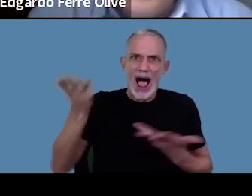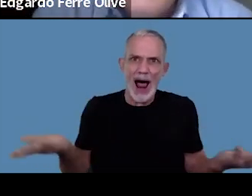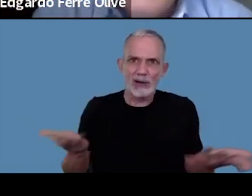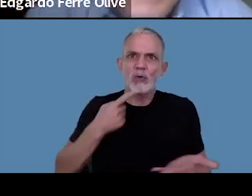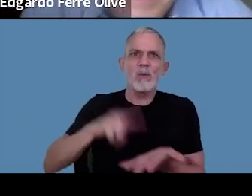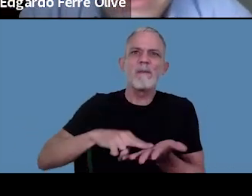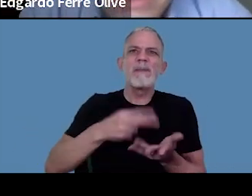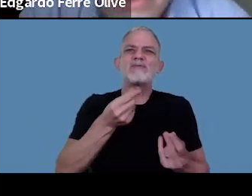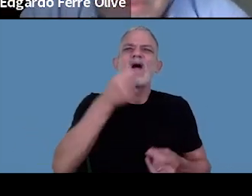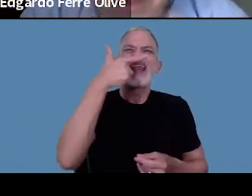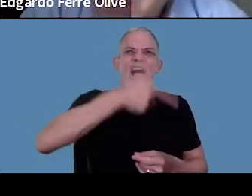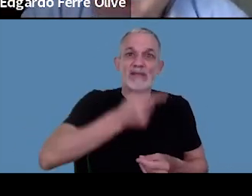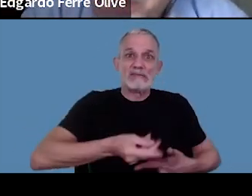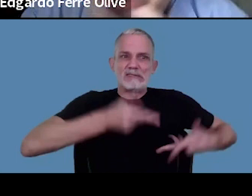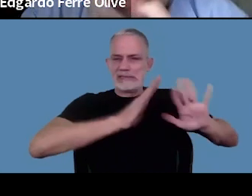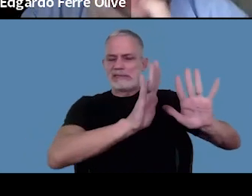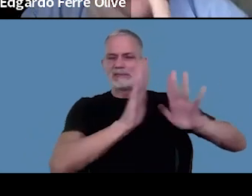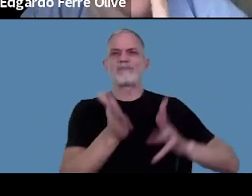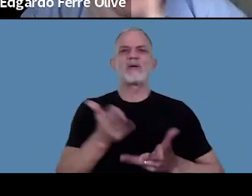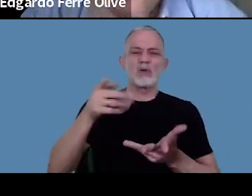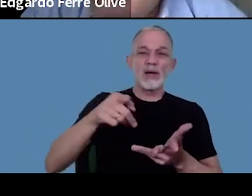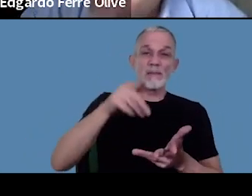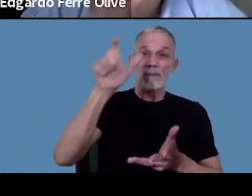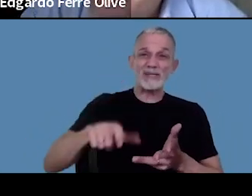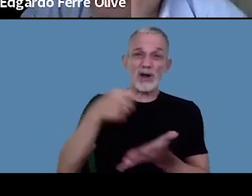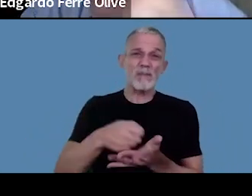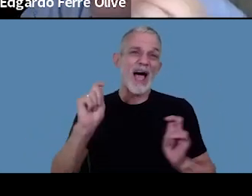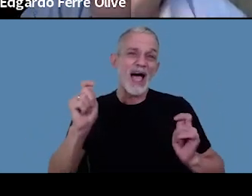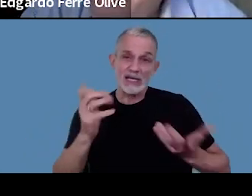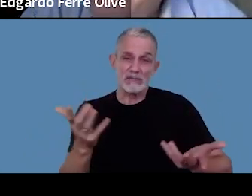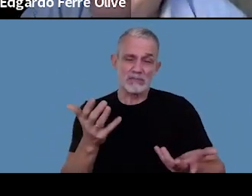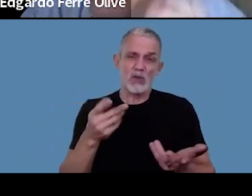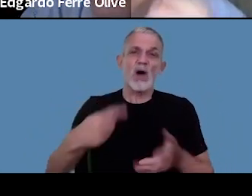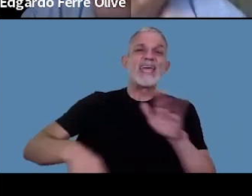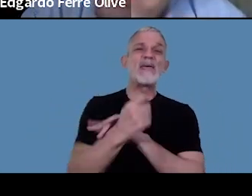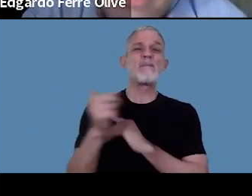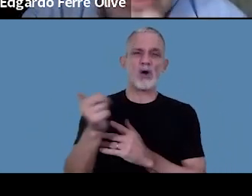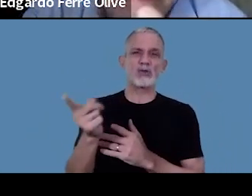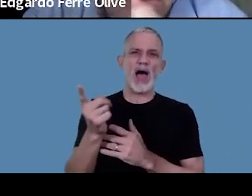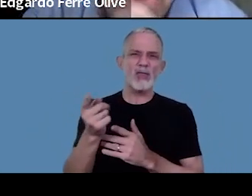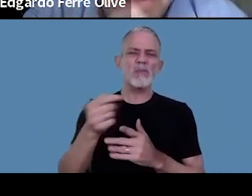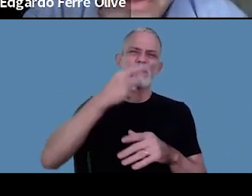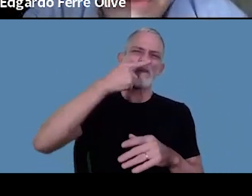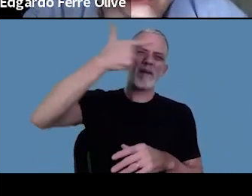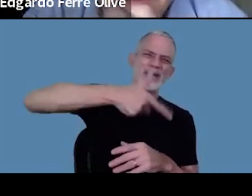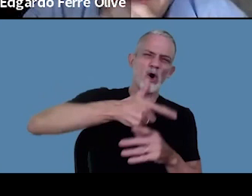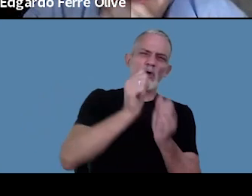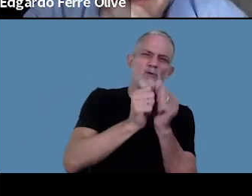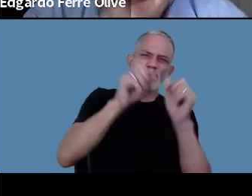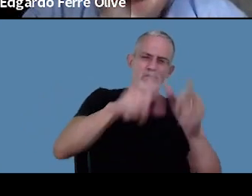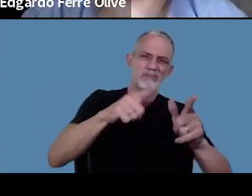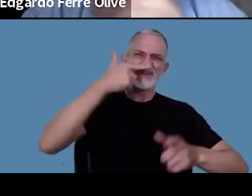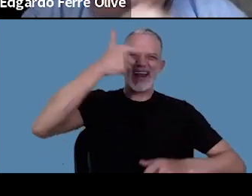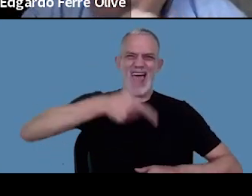combustible. Los sujetos pasivos del impuesto son básicamente aquellos que importen, los que hacen el refinamiento del producto, los que lo producen, los combustibles